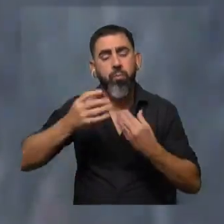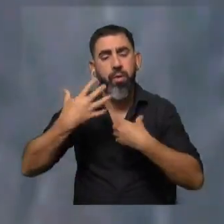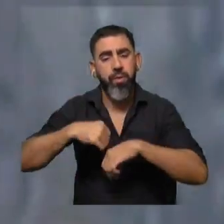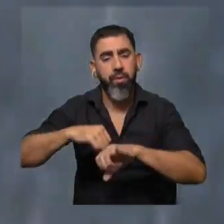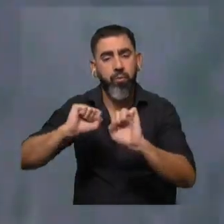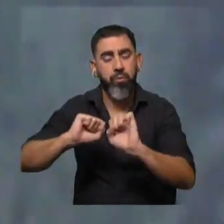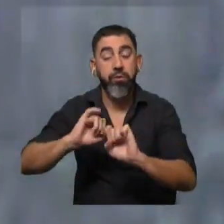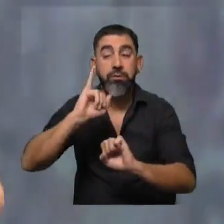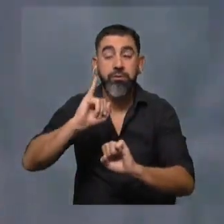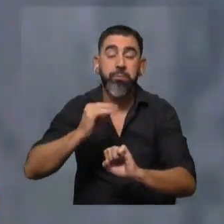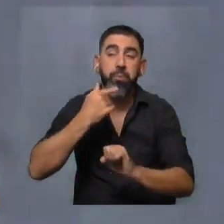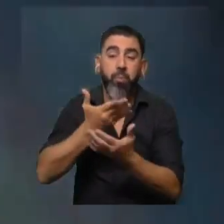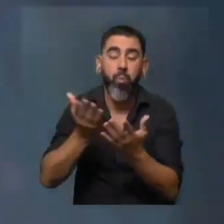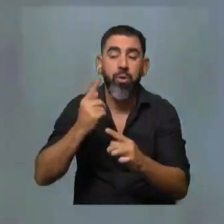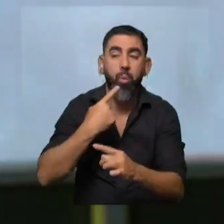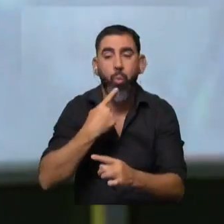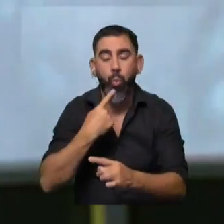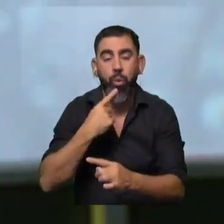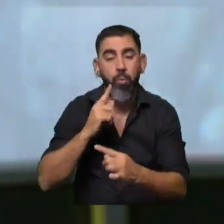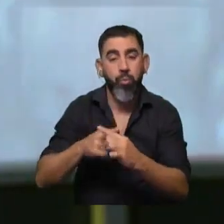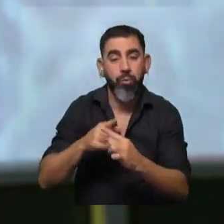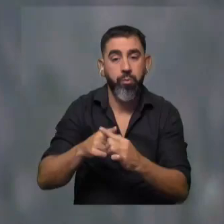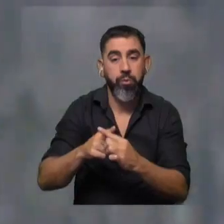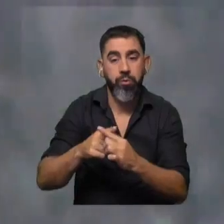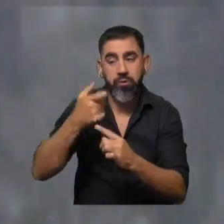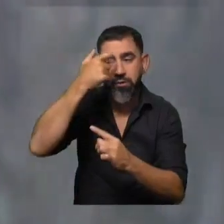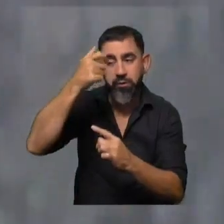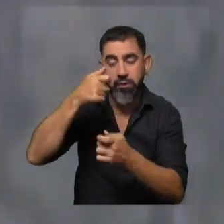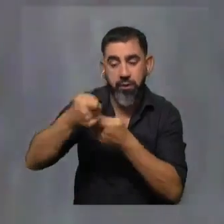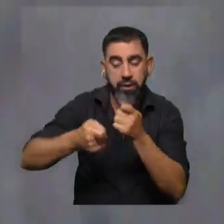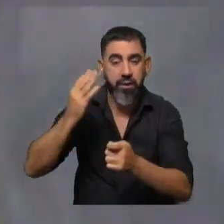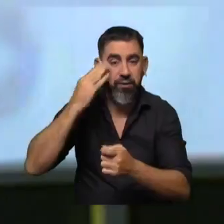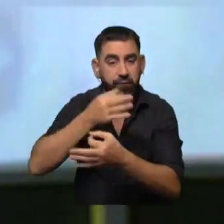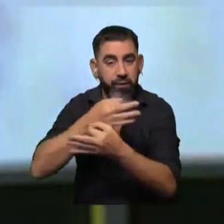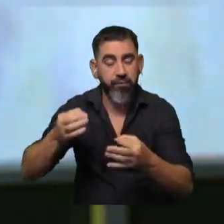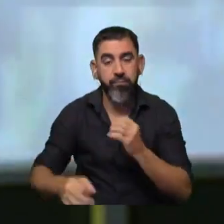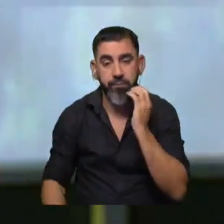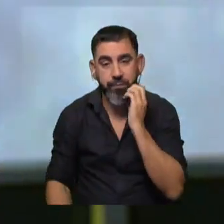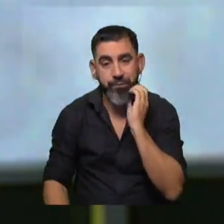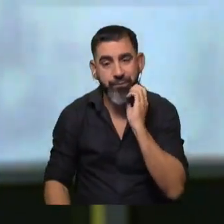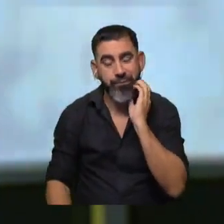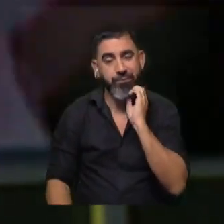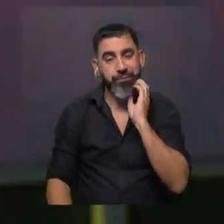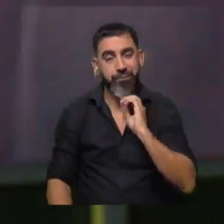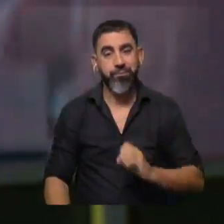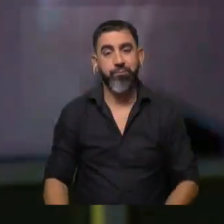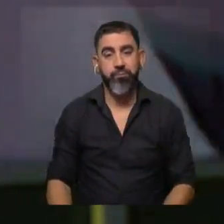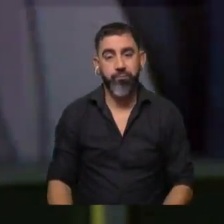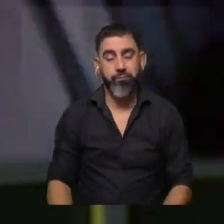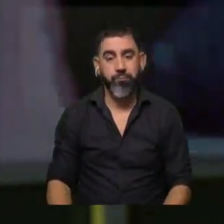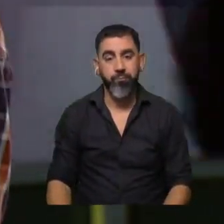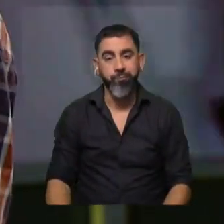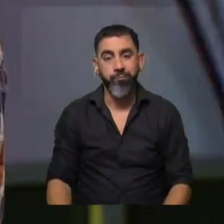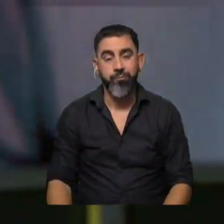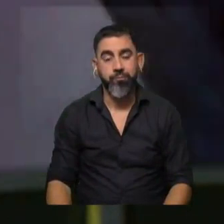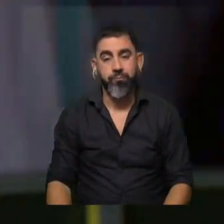Ante la posibilidad de que una muestra fuera sospechosa, bueno, someterlo a las técnicas para determinar correctamente. Claro, sí, acá, antes que eso, solo